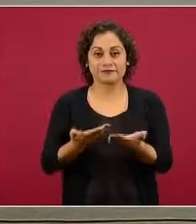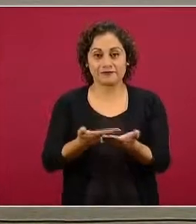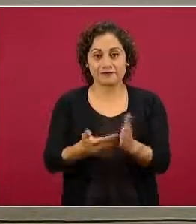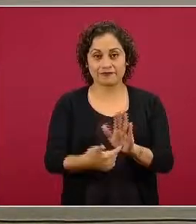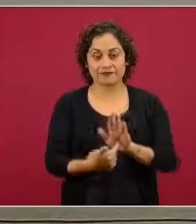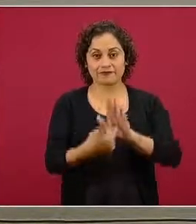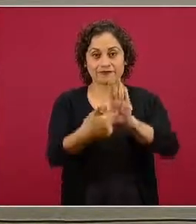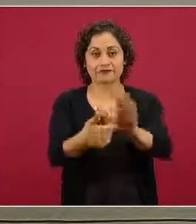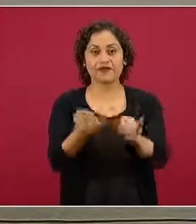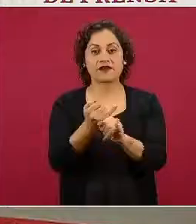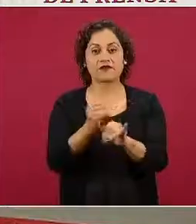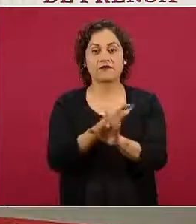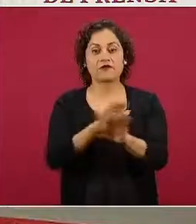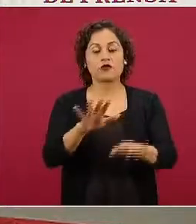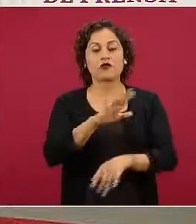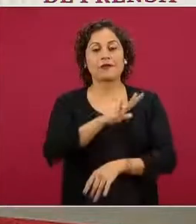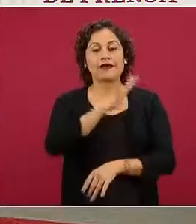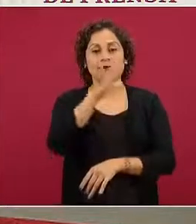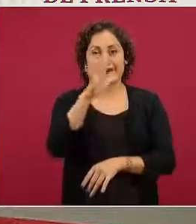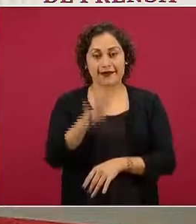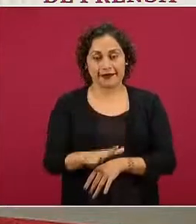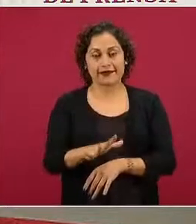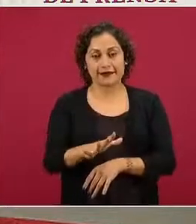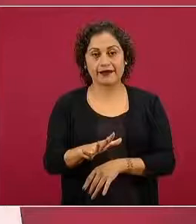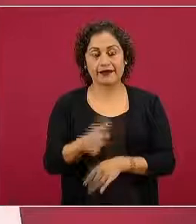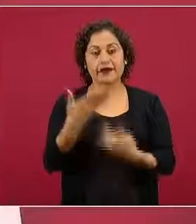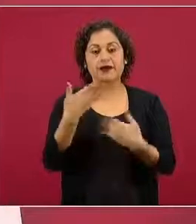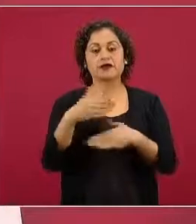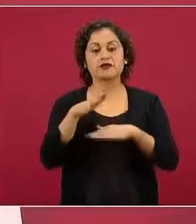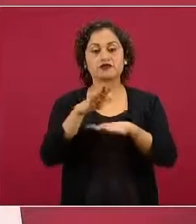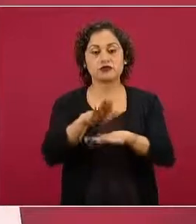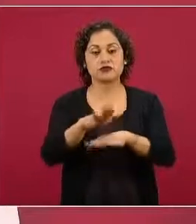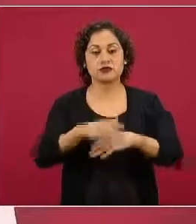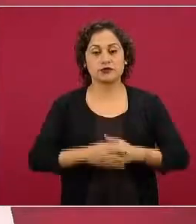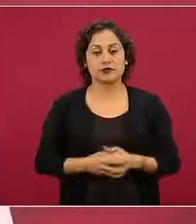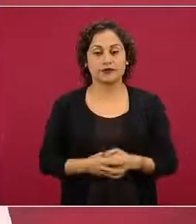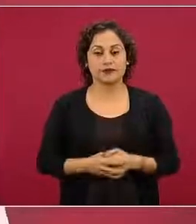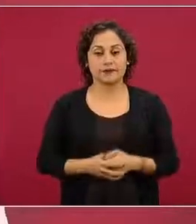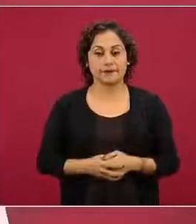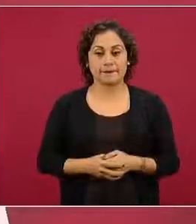informe técnico, el detalle de